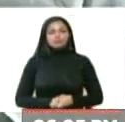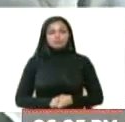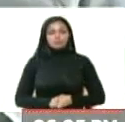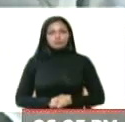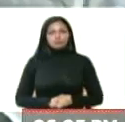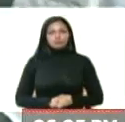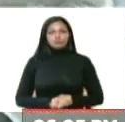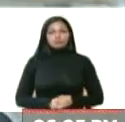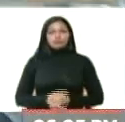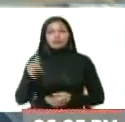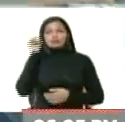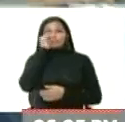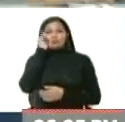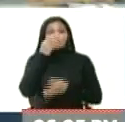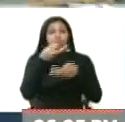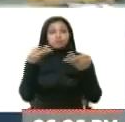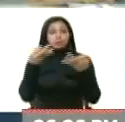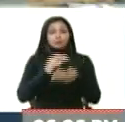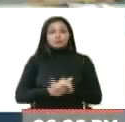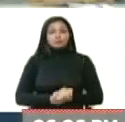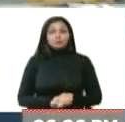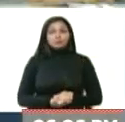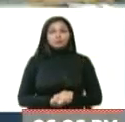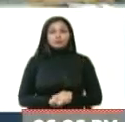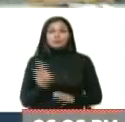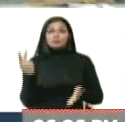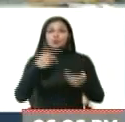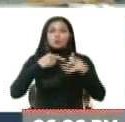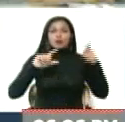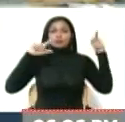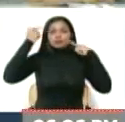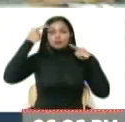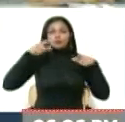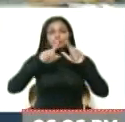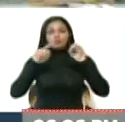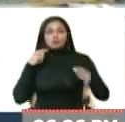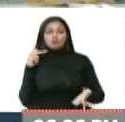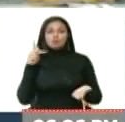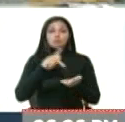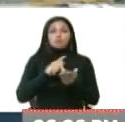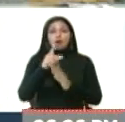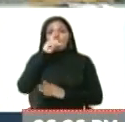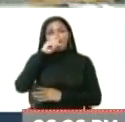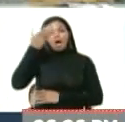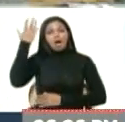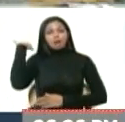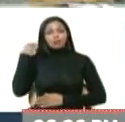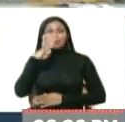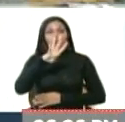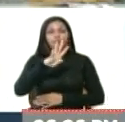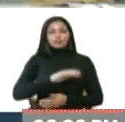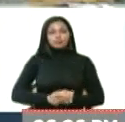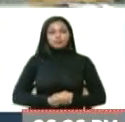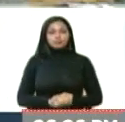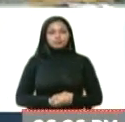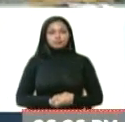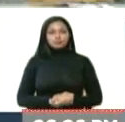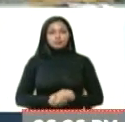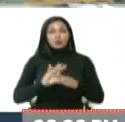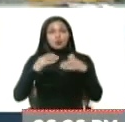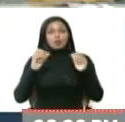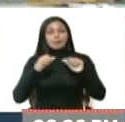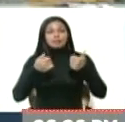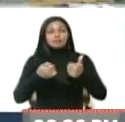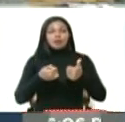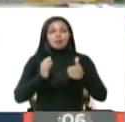Ese video, pues, aparecía el comandante Hugo Chávez. Y aparezco yo hace 4 años, cuando lanzamos